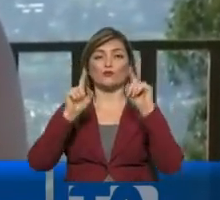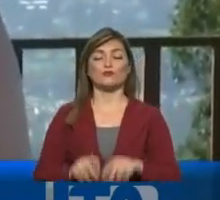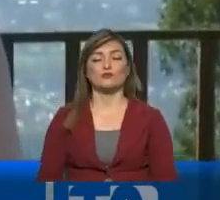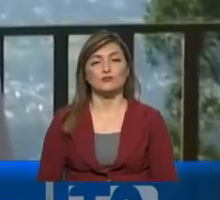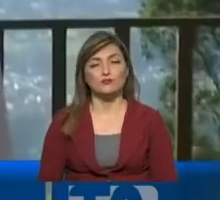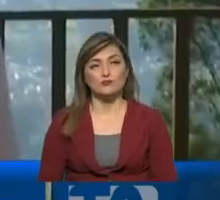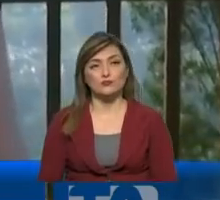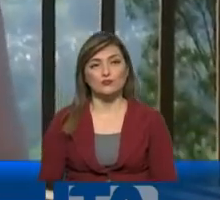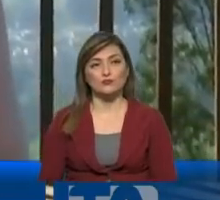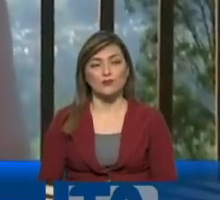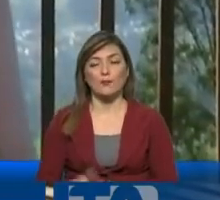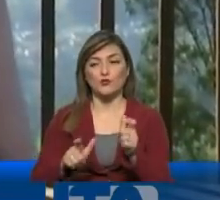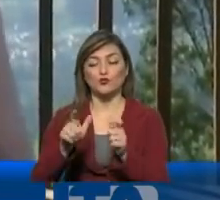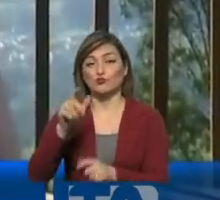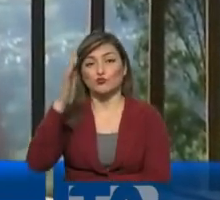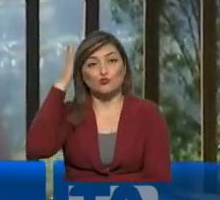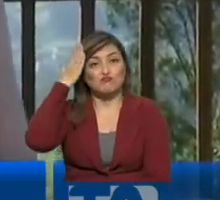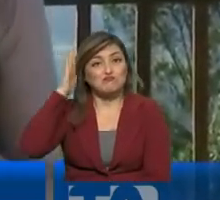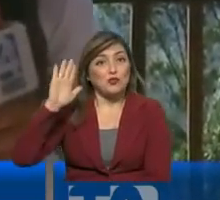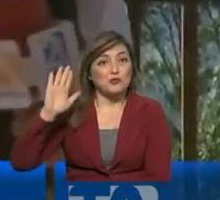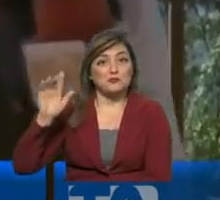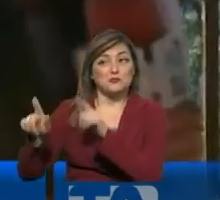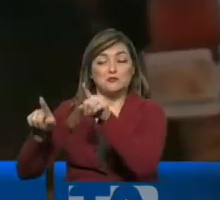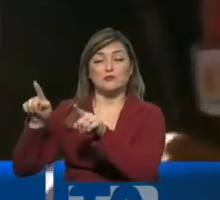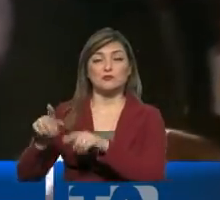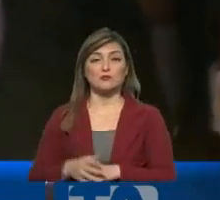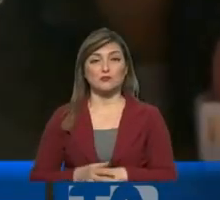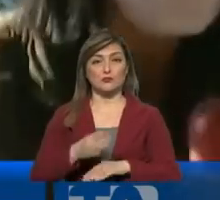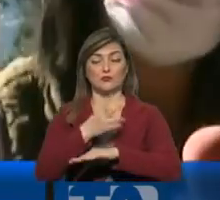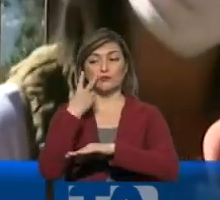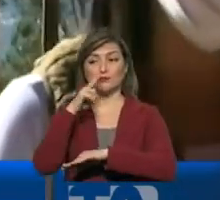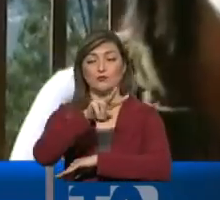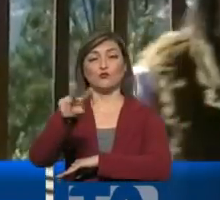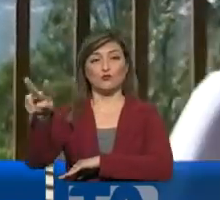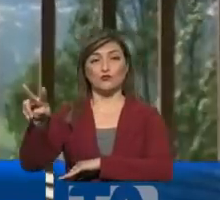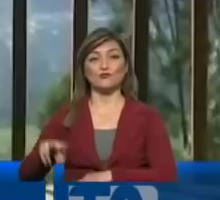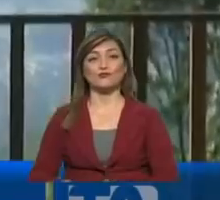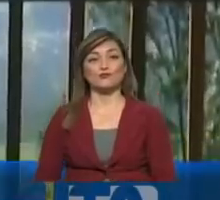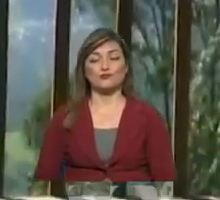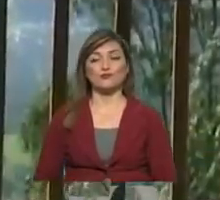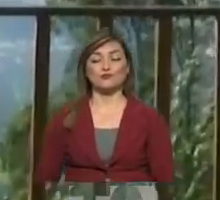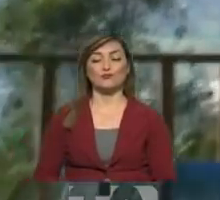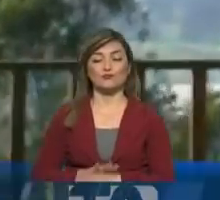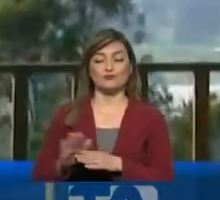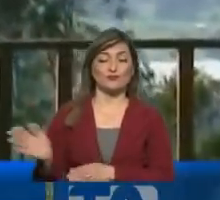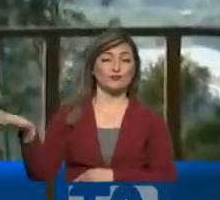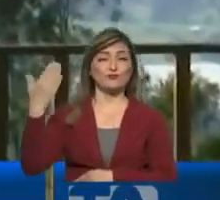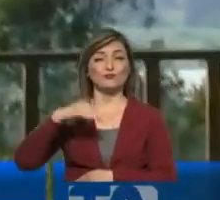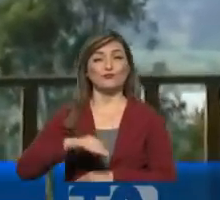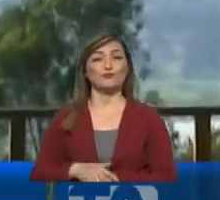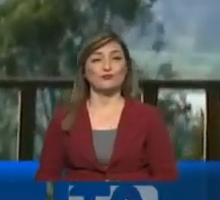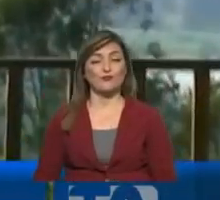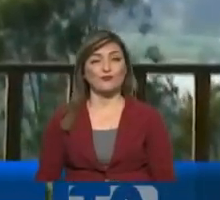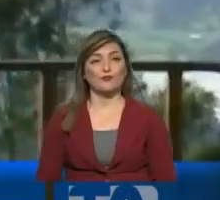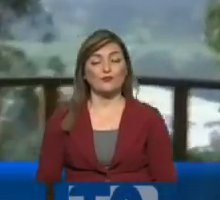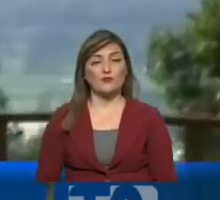personas desconocían de este espacio, pero hoy quiero mostrarles un poquito para que ustedes también vengan y disfruten de un espacio